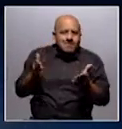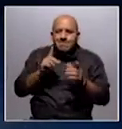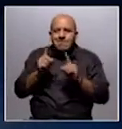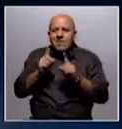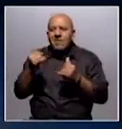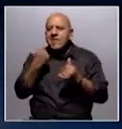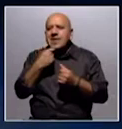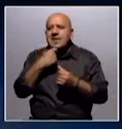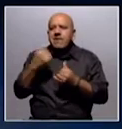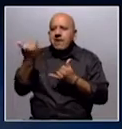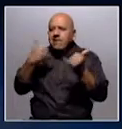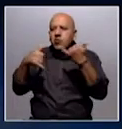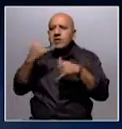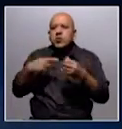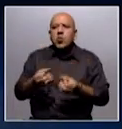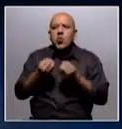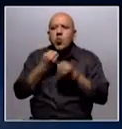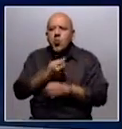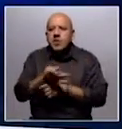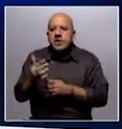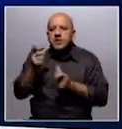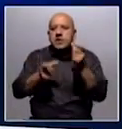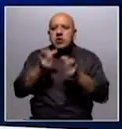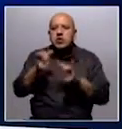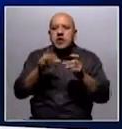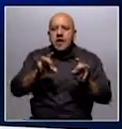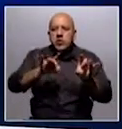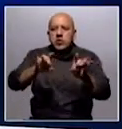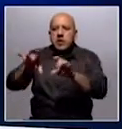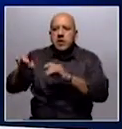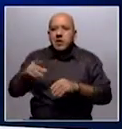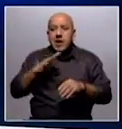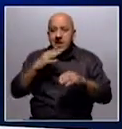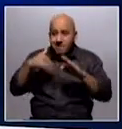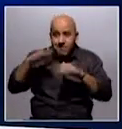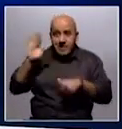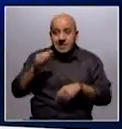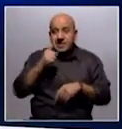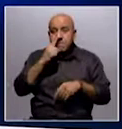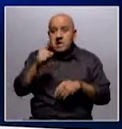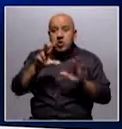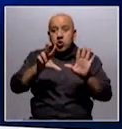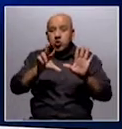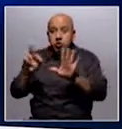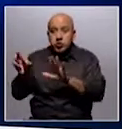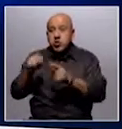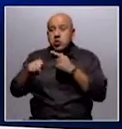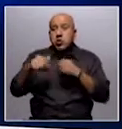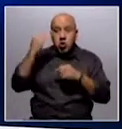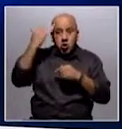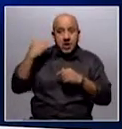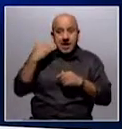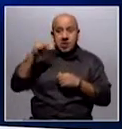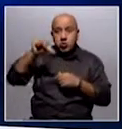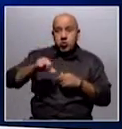de cuántos afectados había por el coronavirus hoy sabemos que son más de 1800 por tanto corea del sur junto con china e